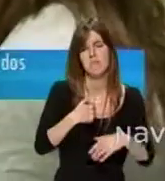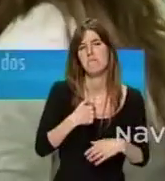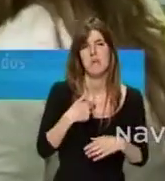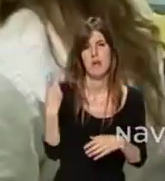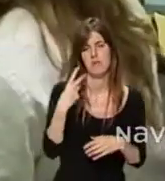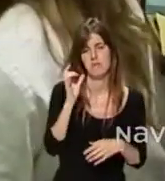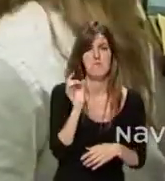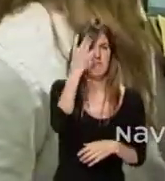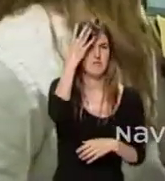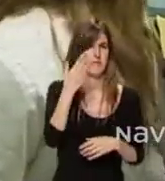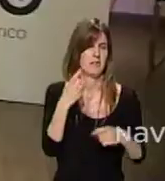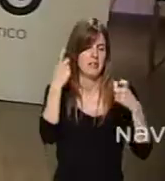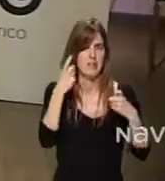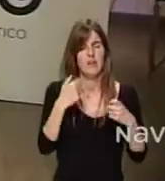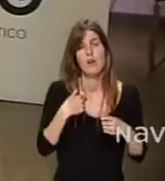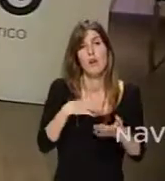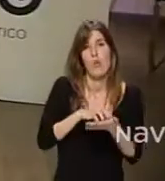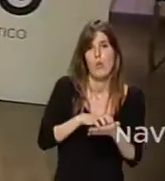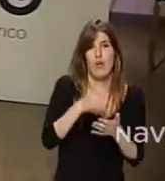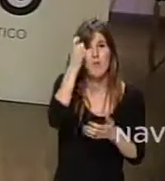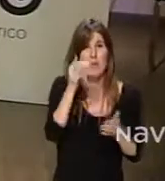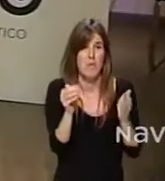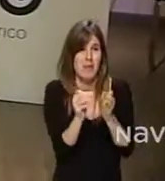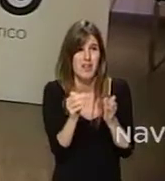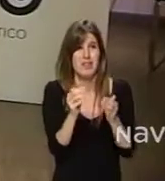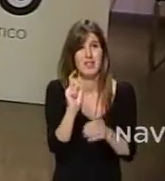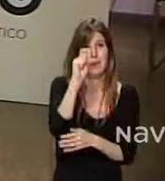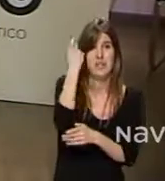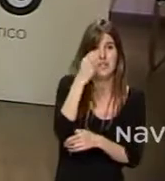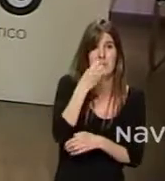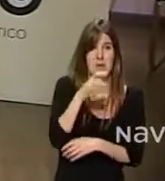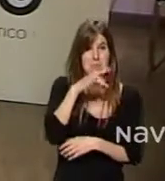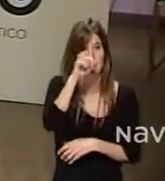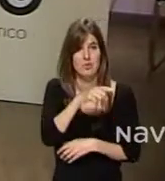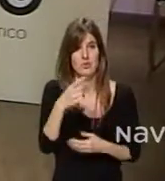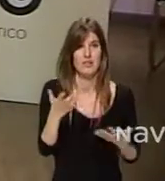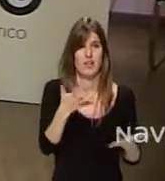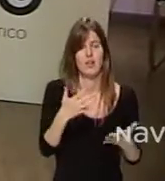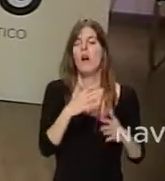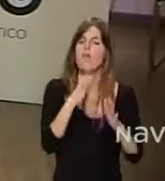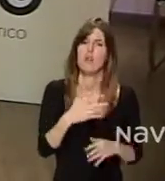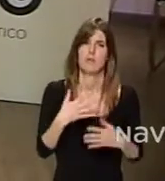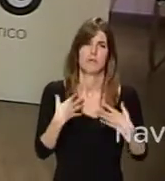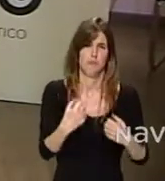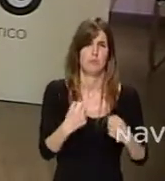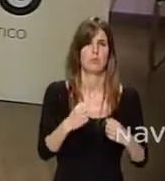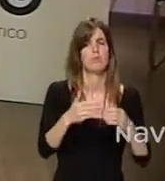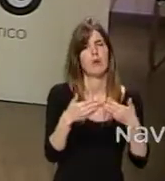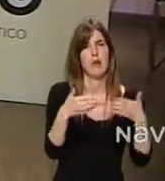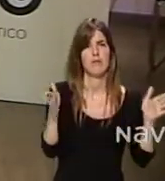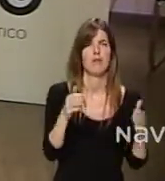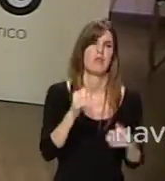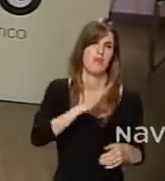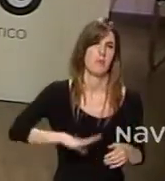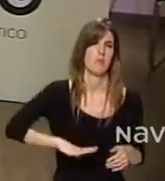no sabíamos si nos iba a ir bien o mal, decíamos que igual es un pueblo pequeño, pero nos atrevimos y de momento estamos muy contentas.